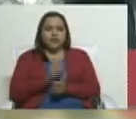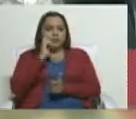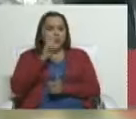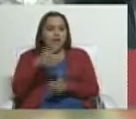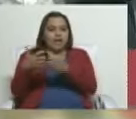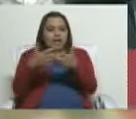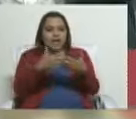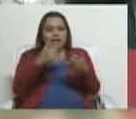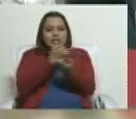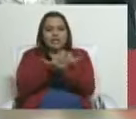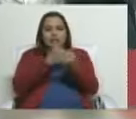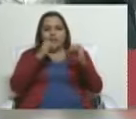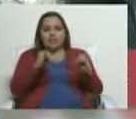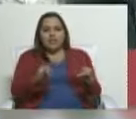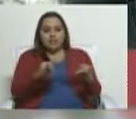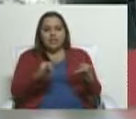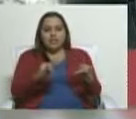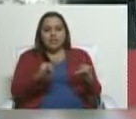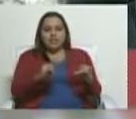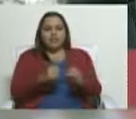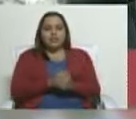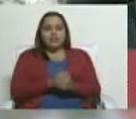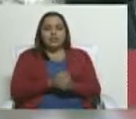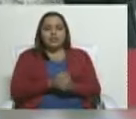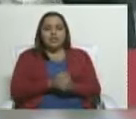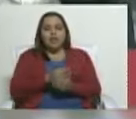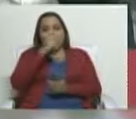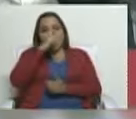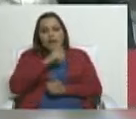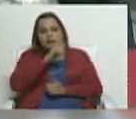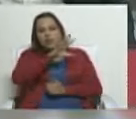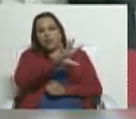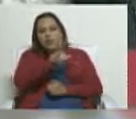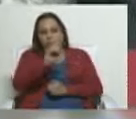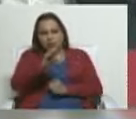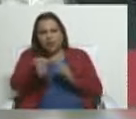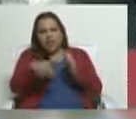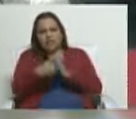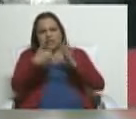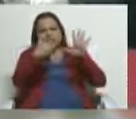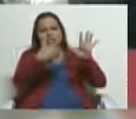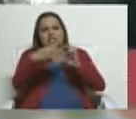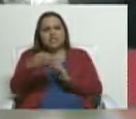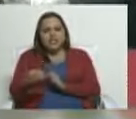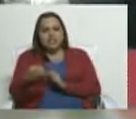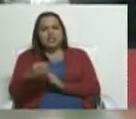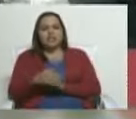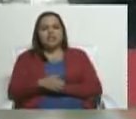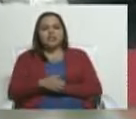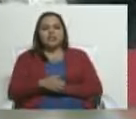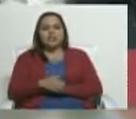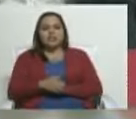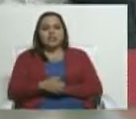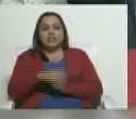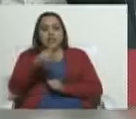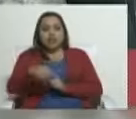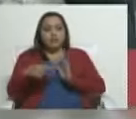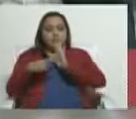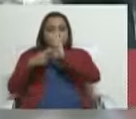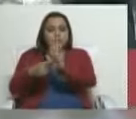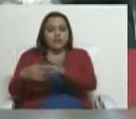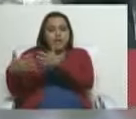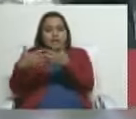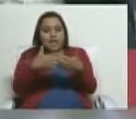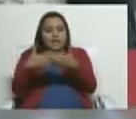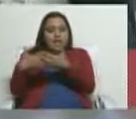guerra de independencia en Argelia entre la década del 50 y la década del 60. Ves la expresión del neofascismo en la guerra